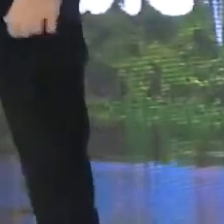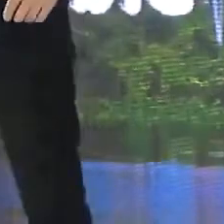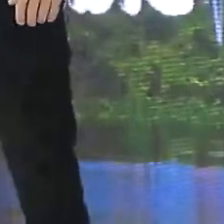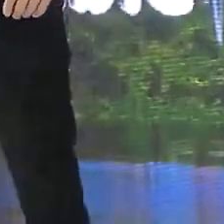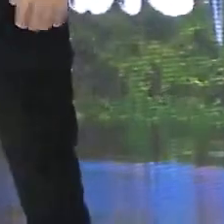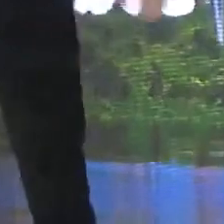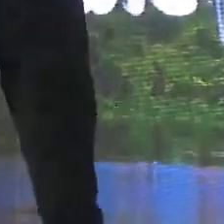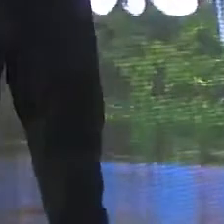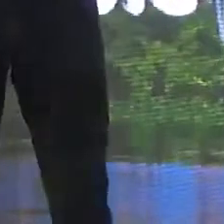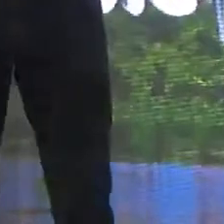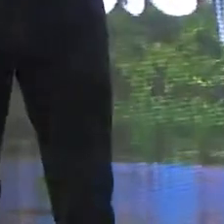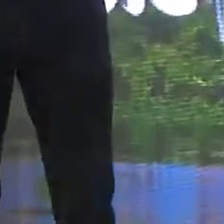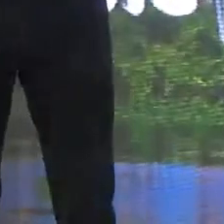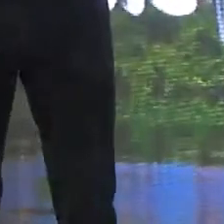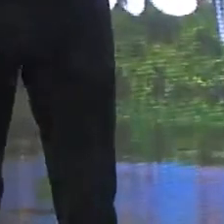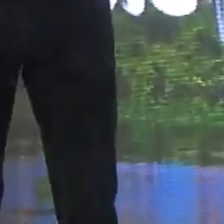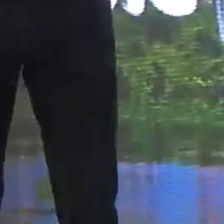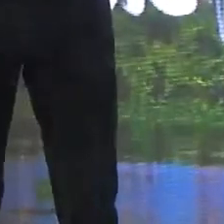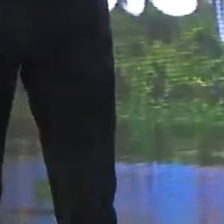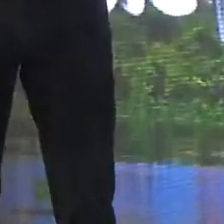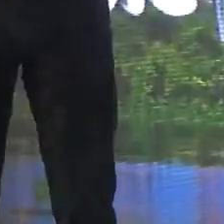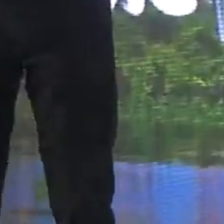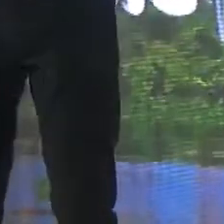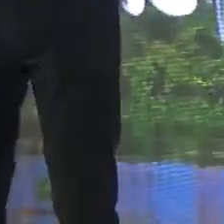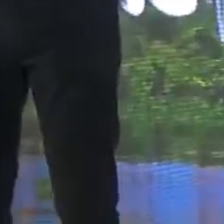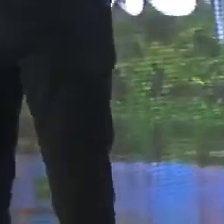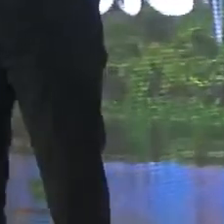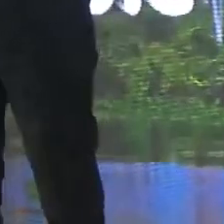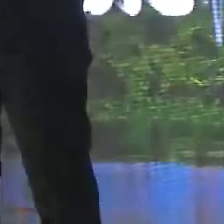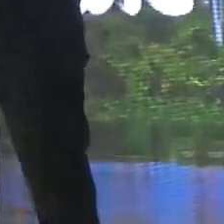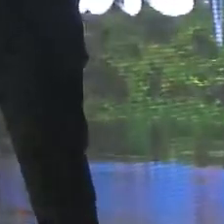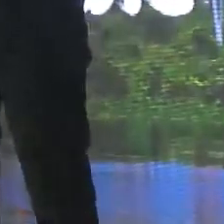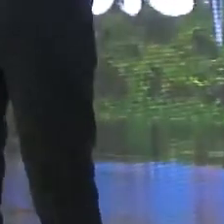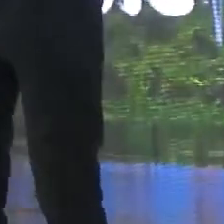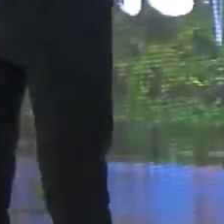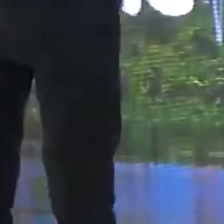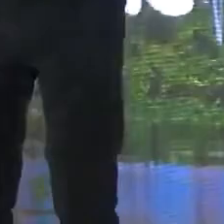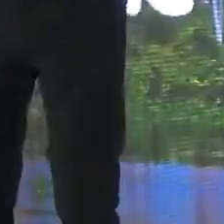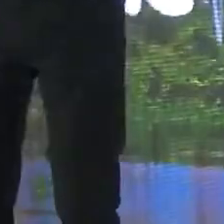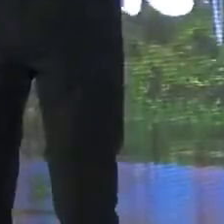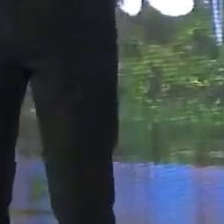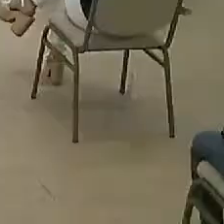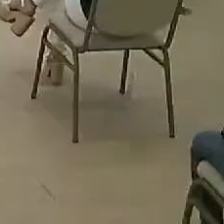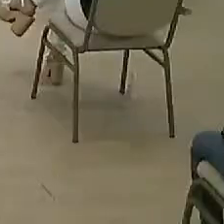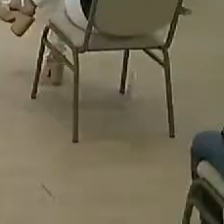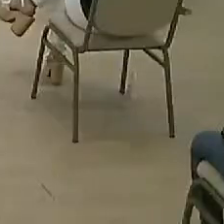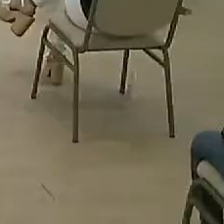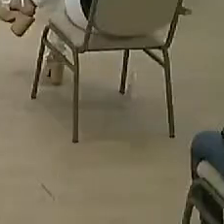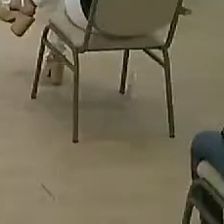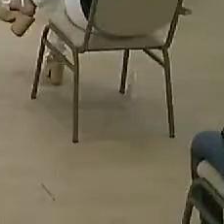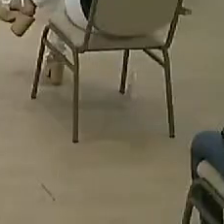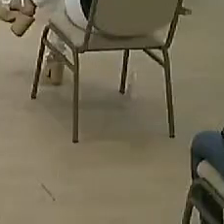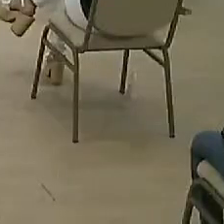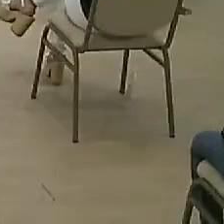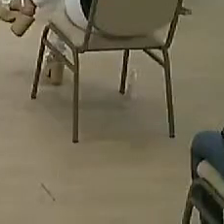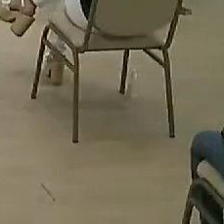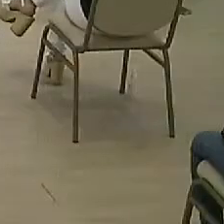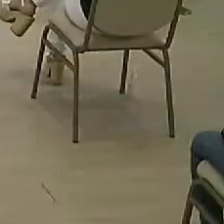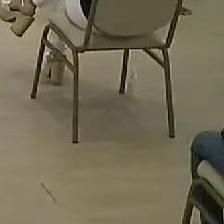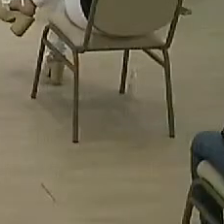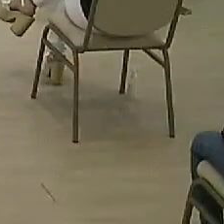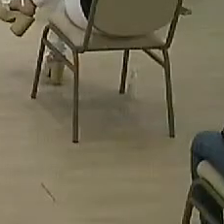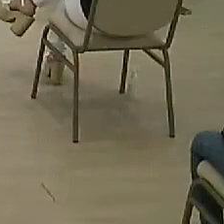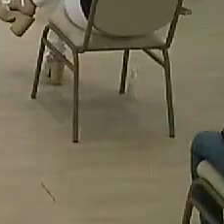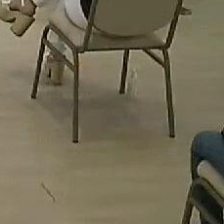Colombia. Queda en el Mar Caribe y en el río Magdalena. No hay un punto igual a ese. Pero en